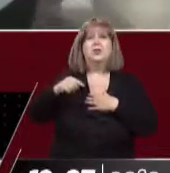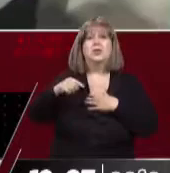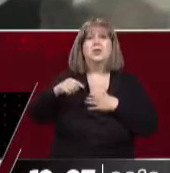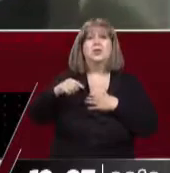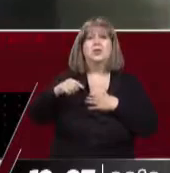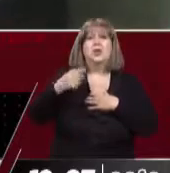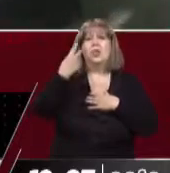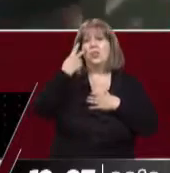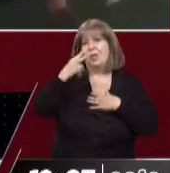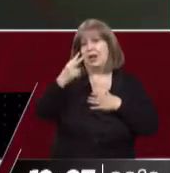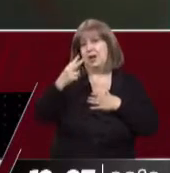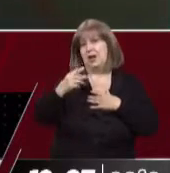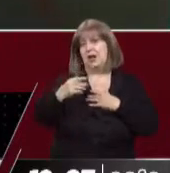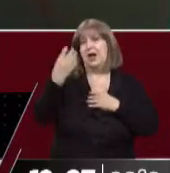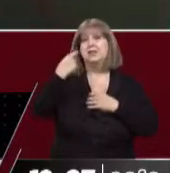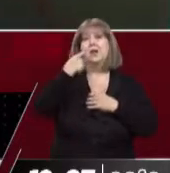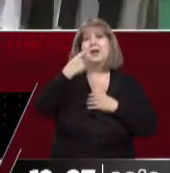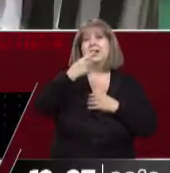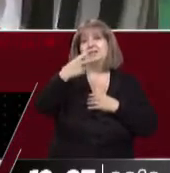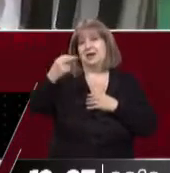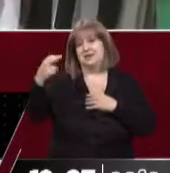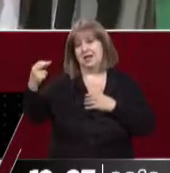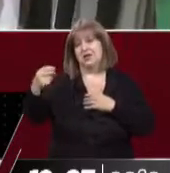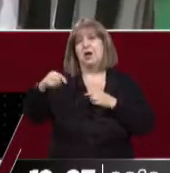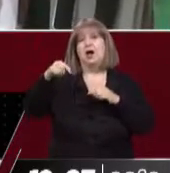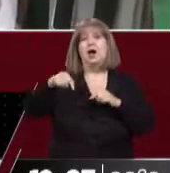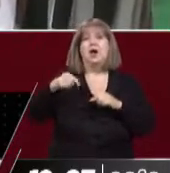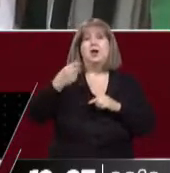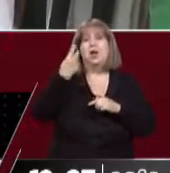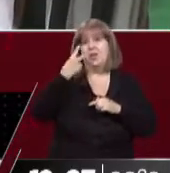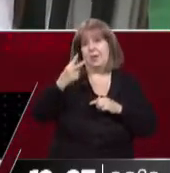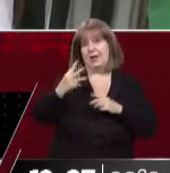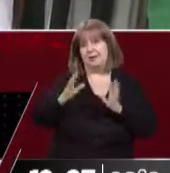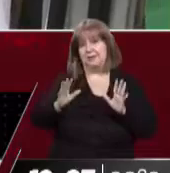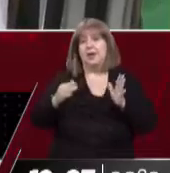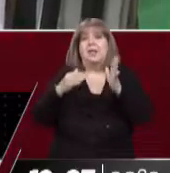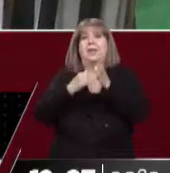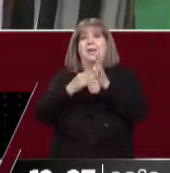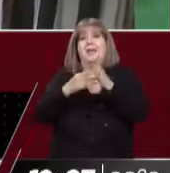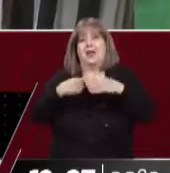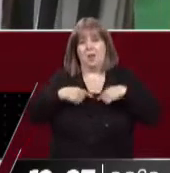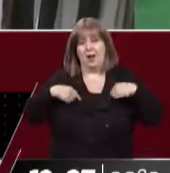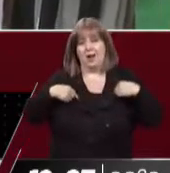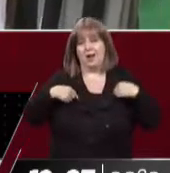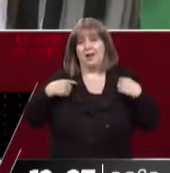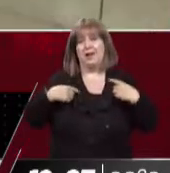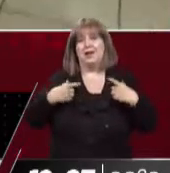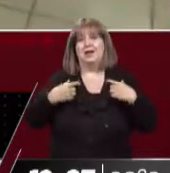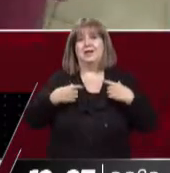está entre 2.000. Claro, y ahí tenés el 100%. Ahí tenés el 100%. Depende del modelo también, vos viste. Claro. Pero tenemos